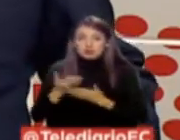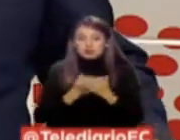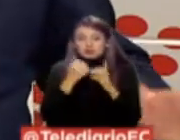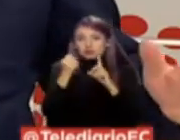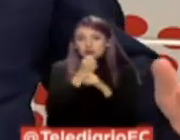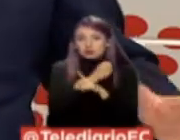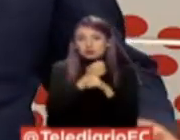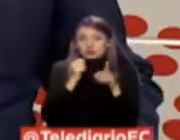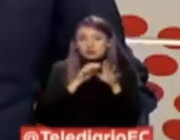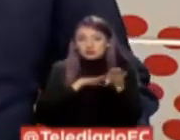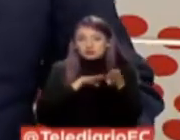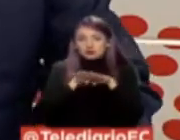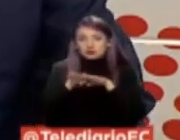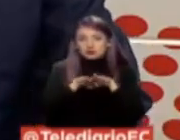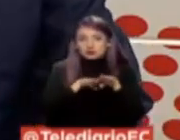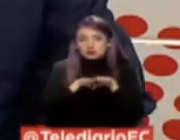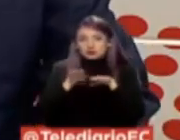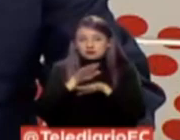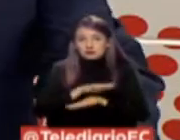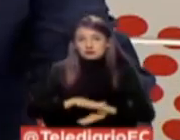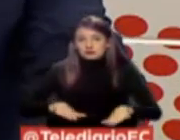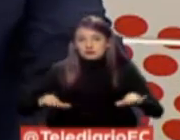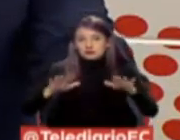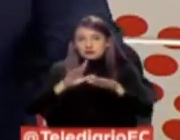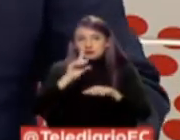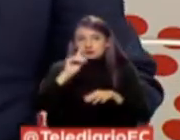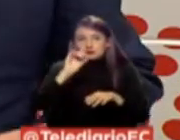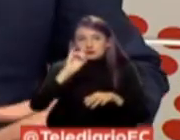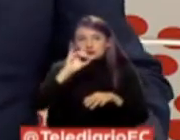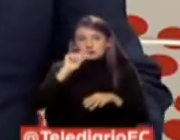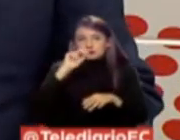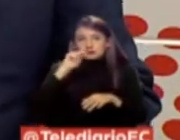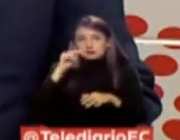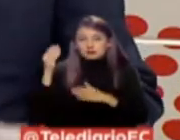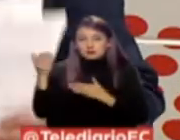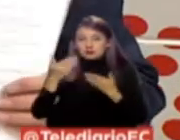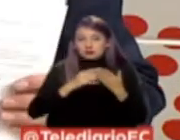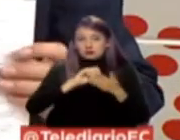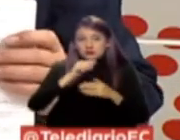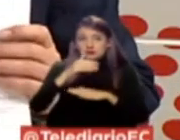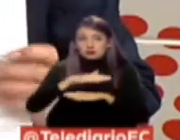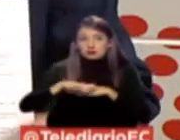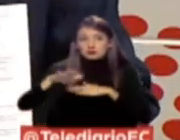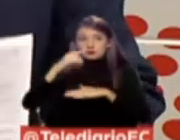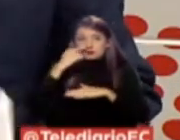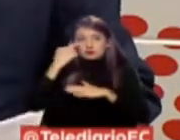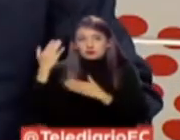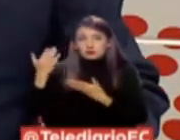violencia en Ibarra, sobre el doloroso caso de Diana y otros que están en este momento